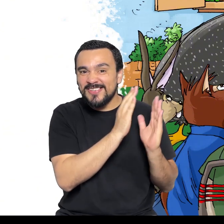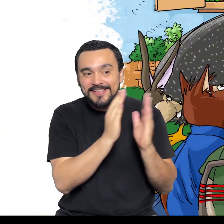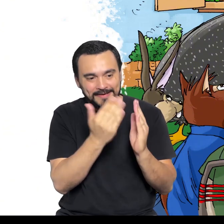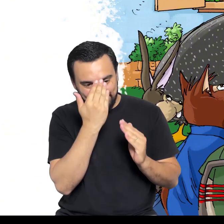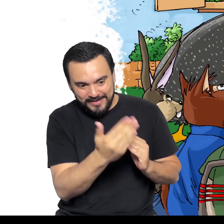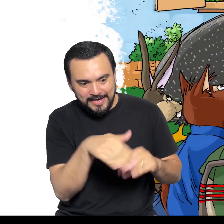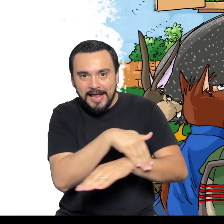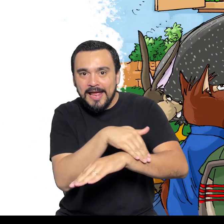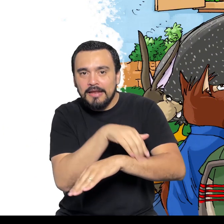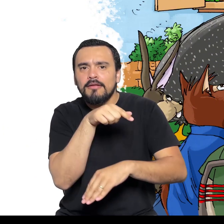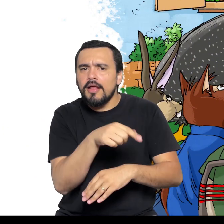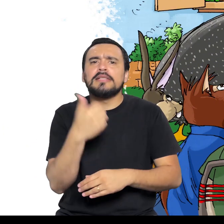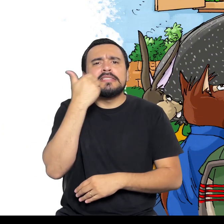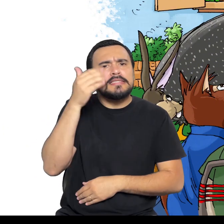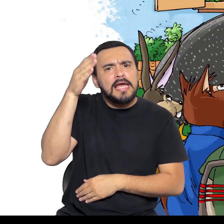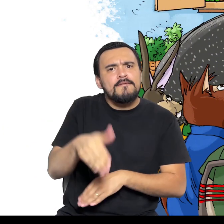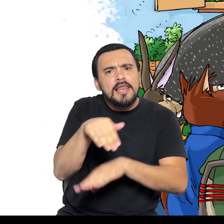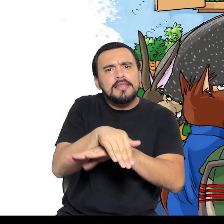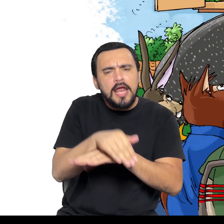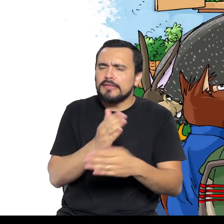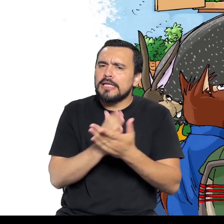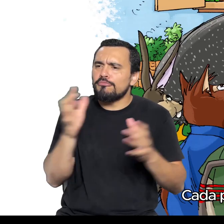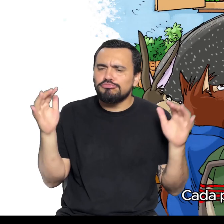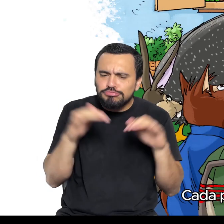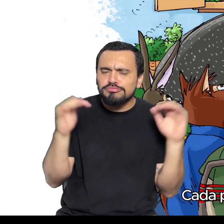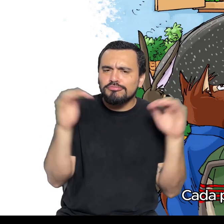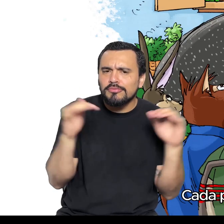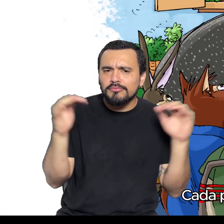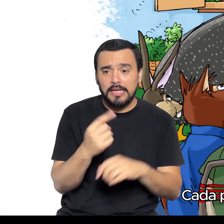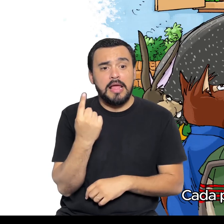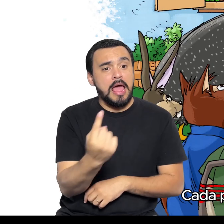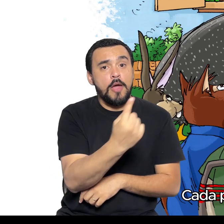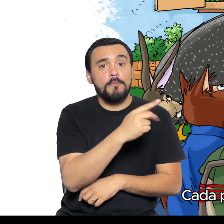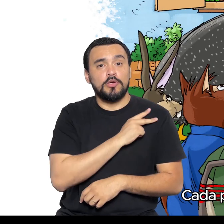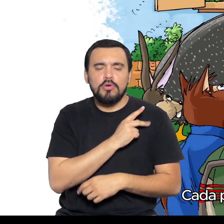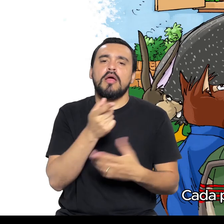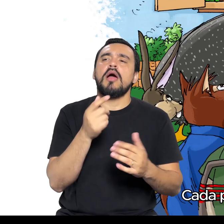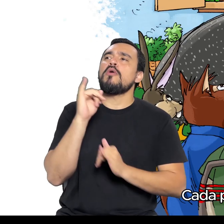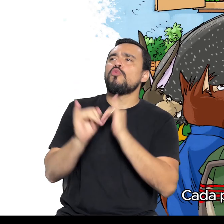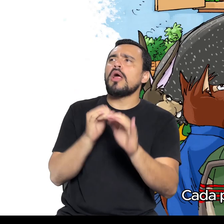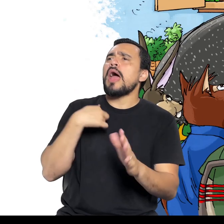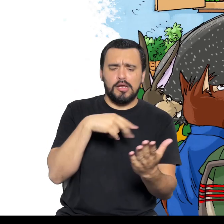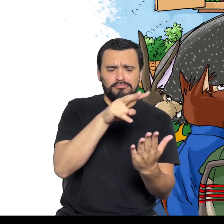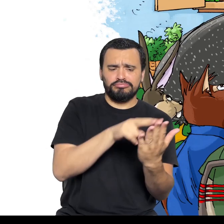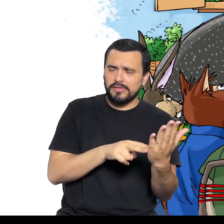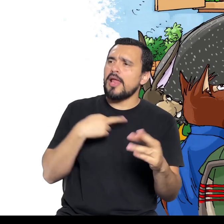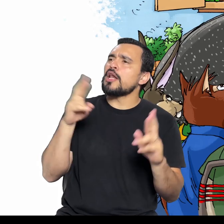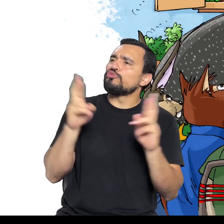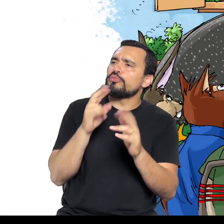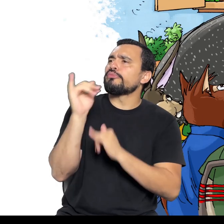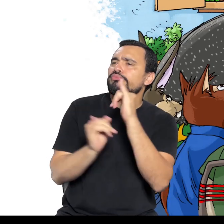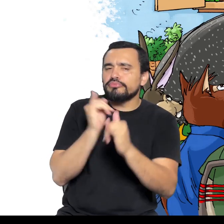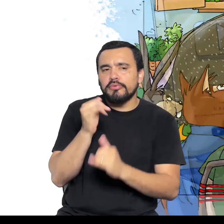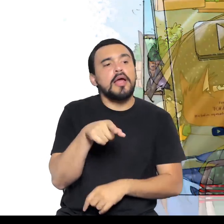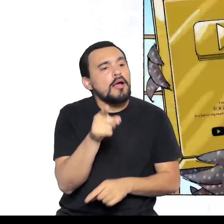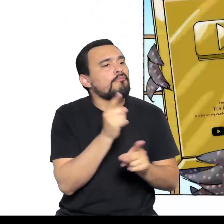callejera todos los sábados por la tardecita. Cada participante relataba el contenido del libro que había leído